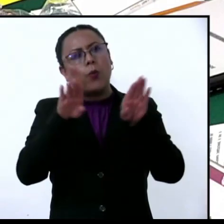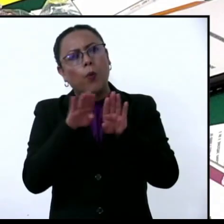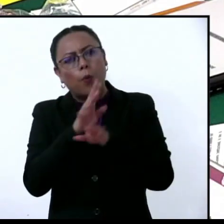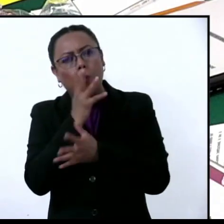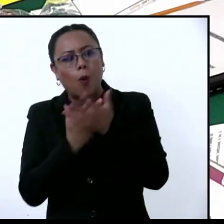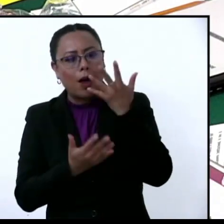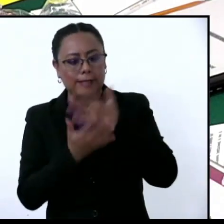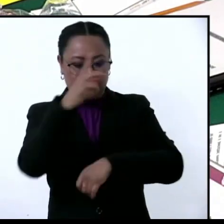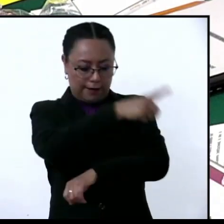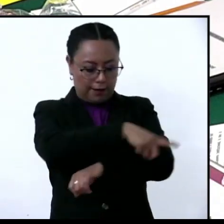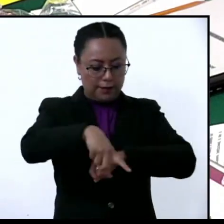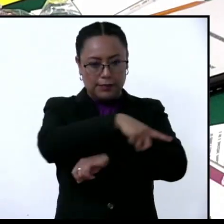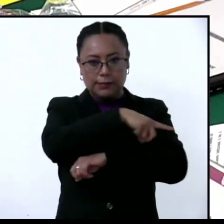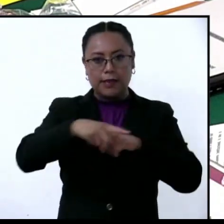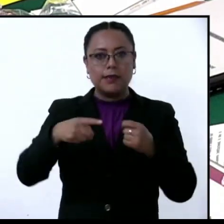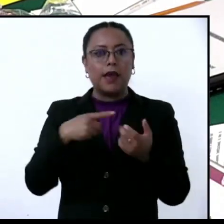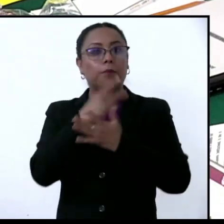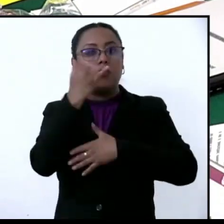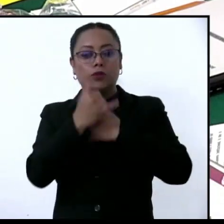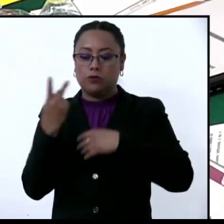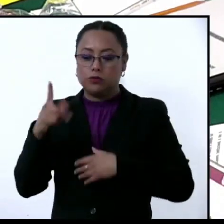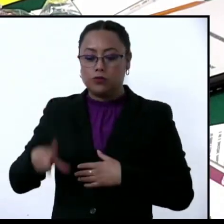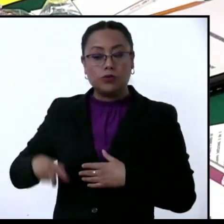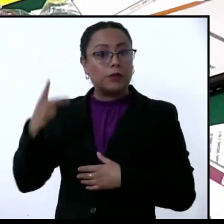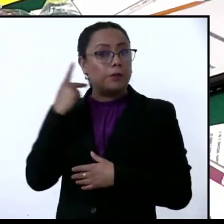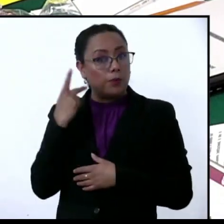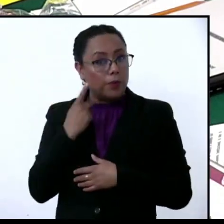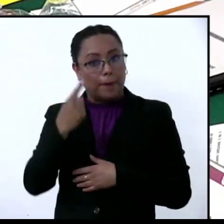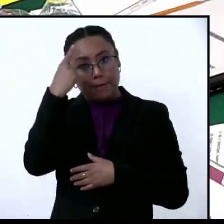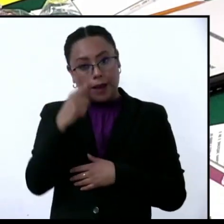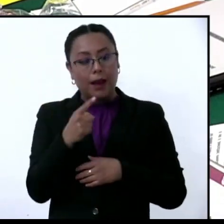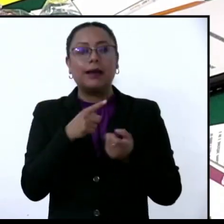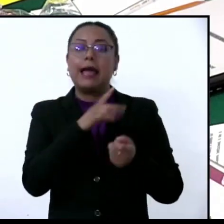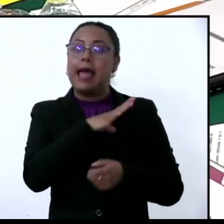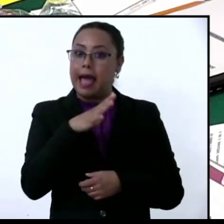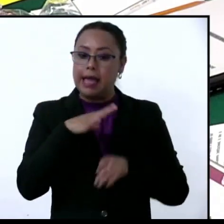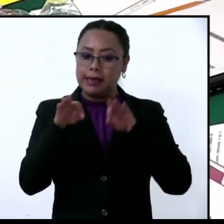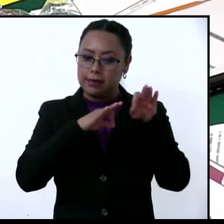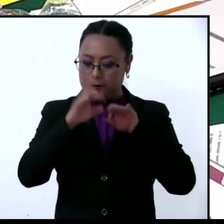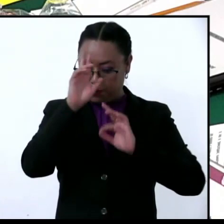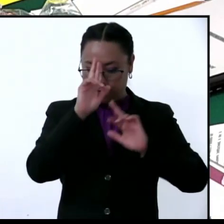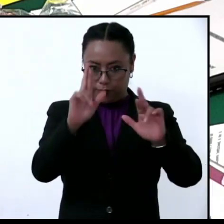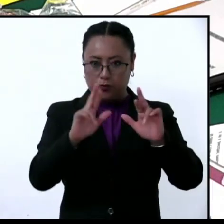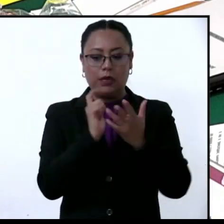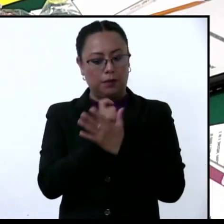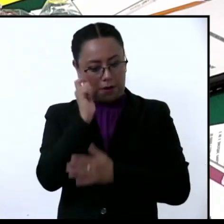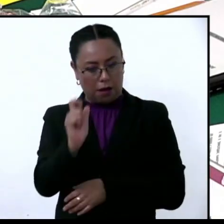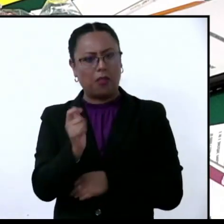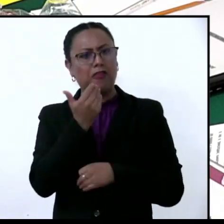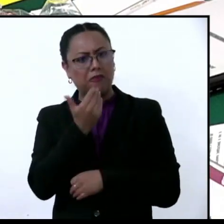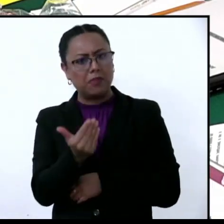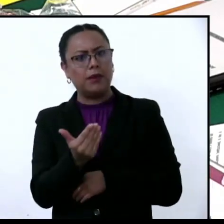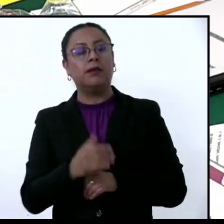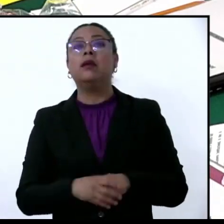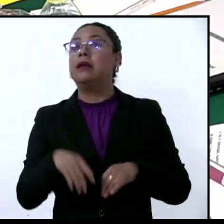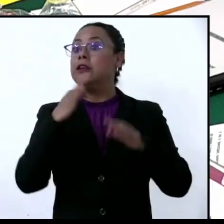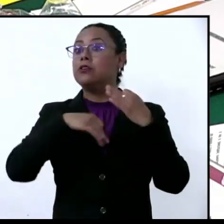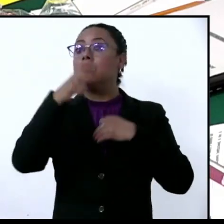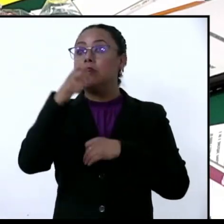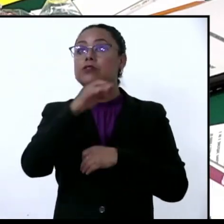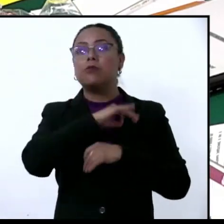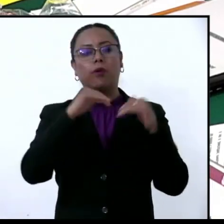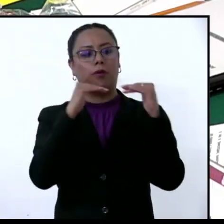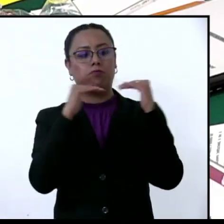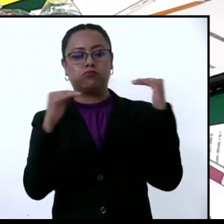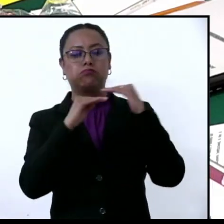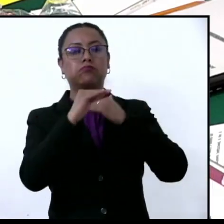de normas que garanticen el acceso a fuentes de trabajo dignas y bien remuneradas, que además sean equitativas